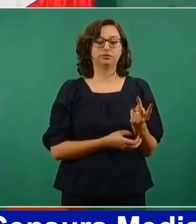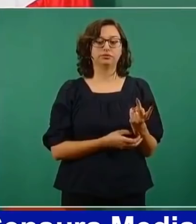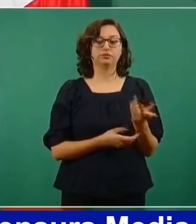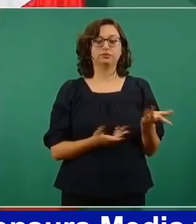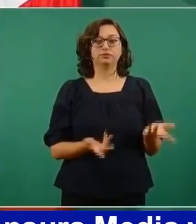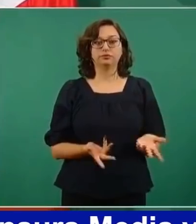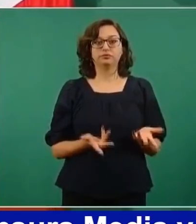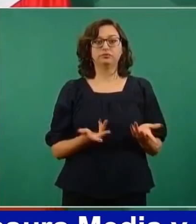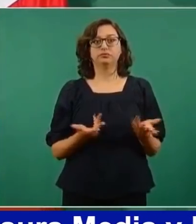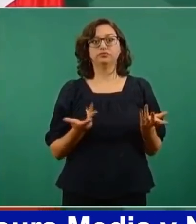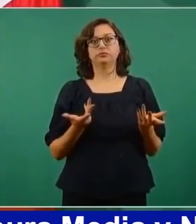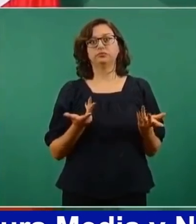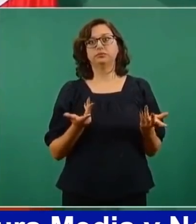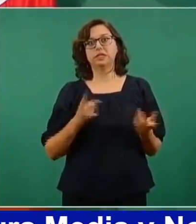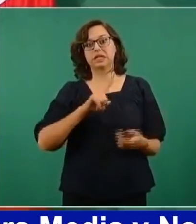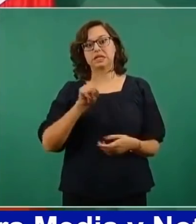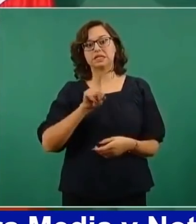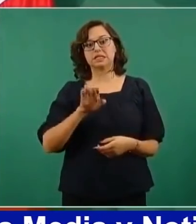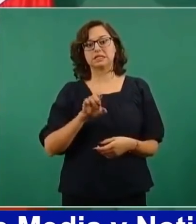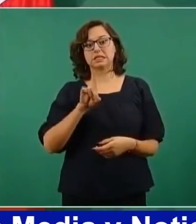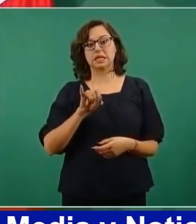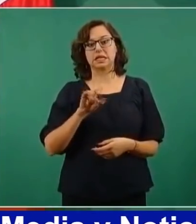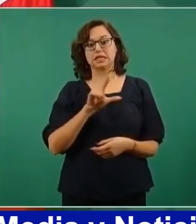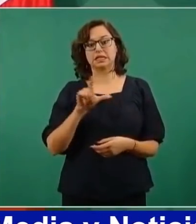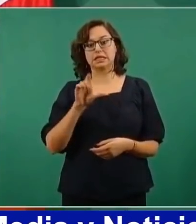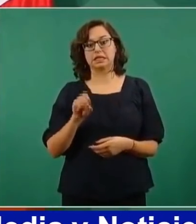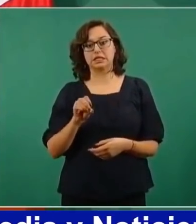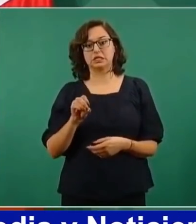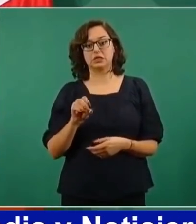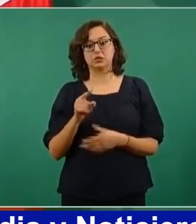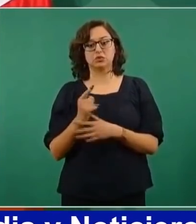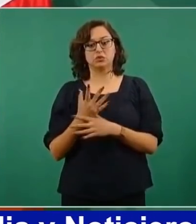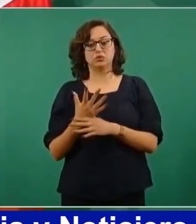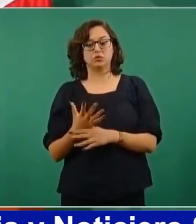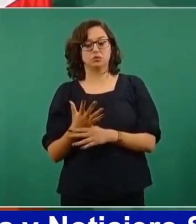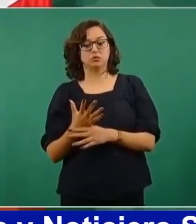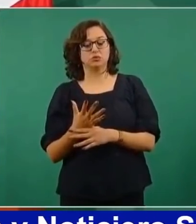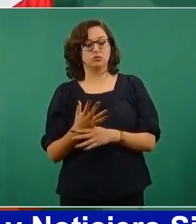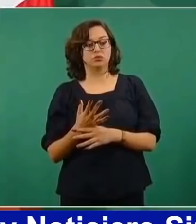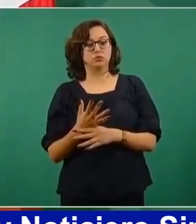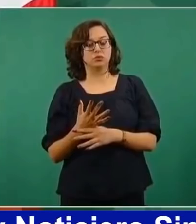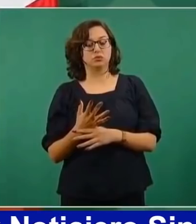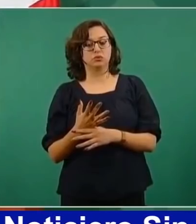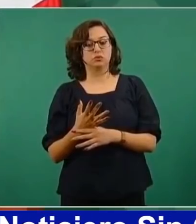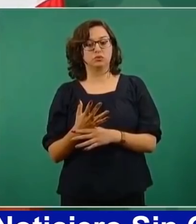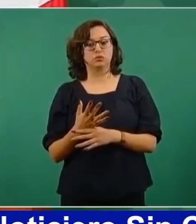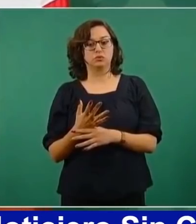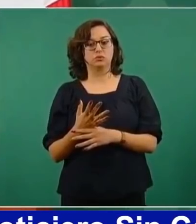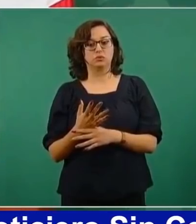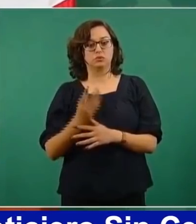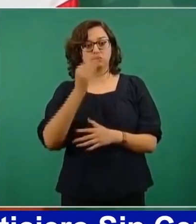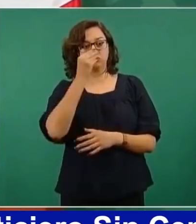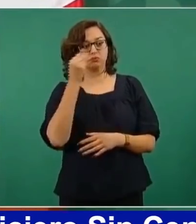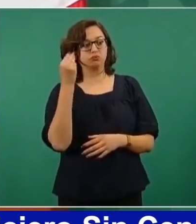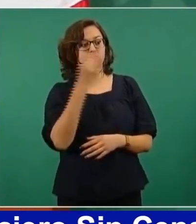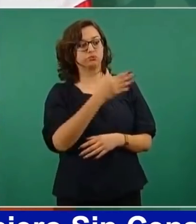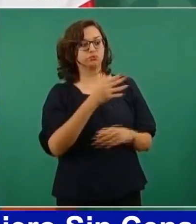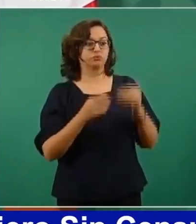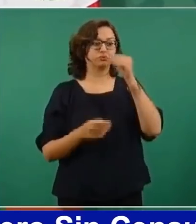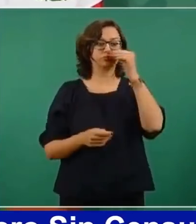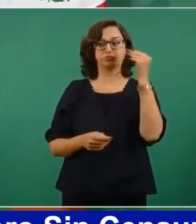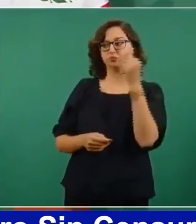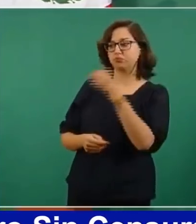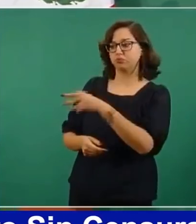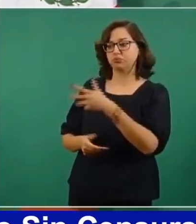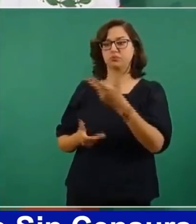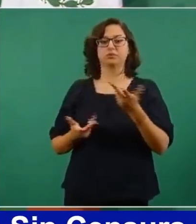sedillistas dicen de que los salinistas sí se le echan la culpa a Zedillo, diciendo que la